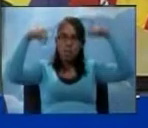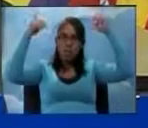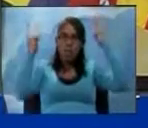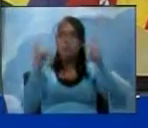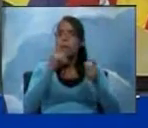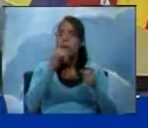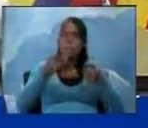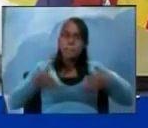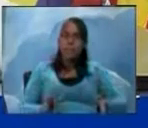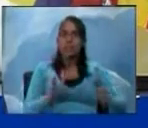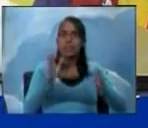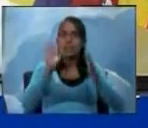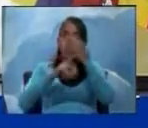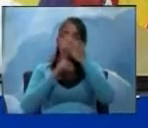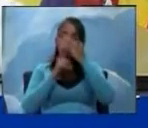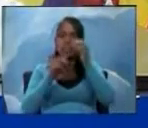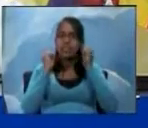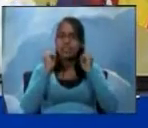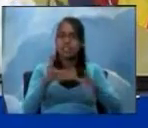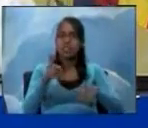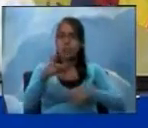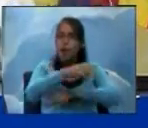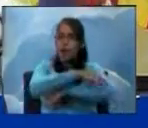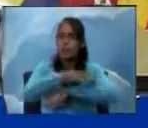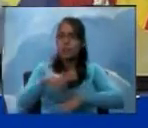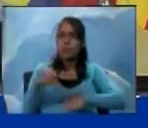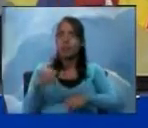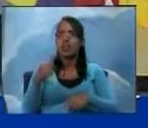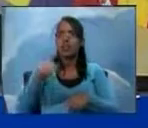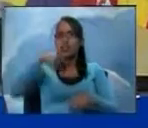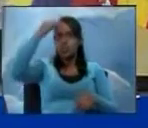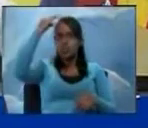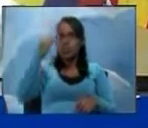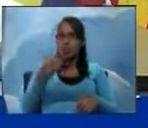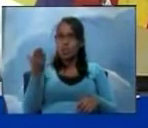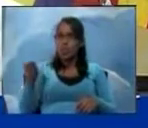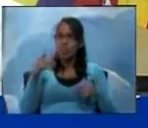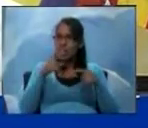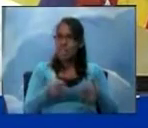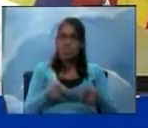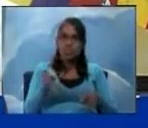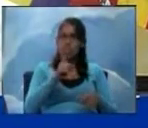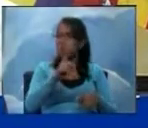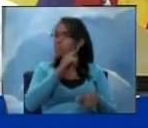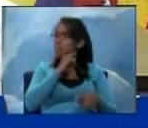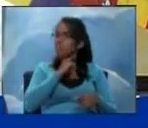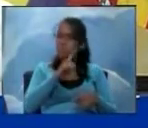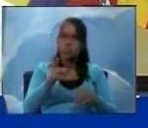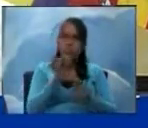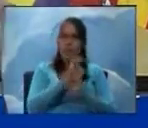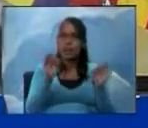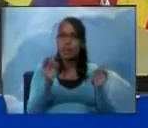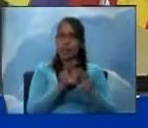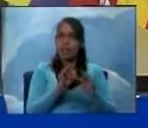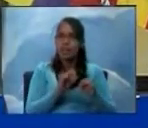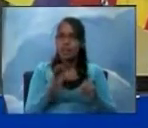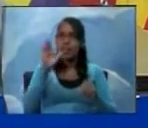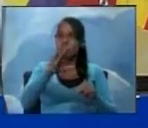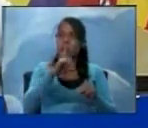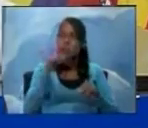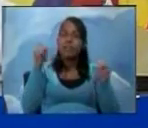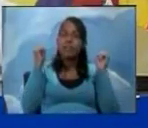Estás maldiciendo tus animalitos. Yo creo que este sute no va a servir para nada. Lo